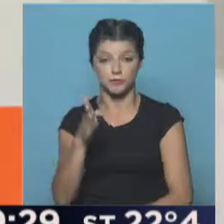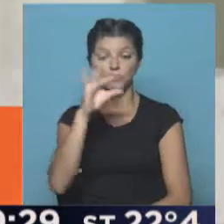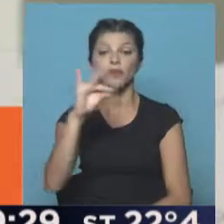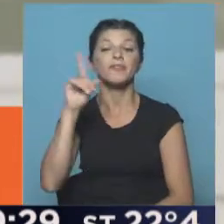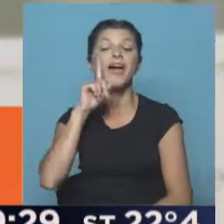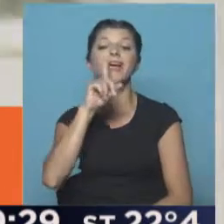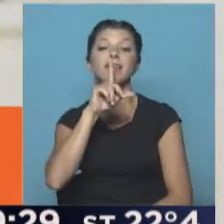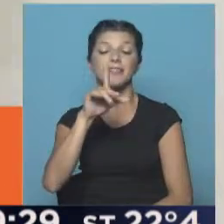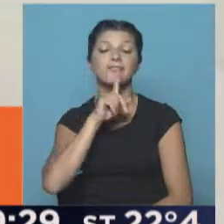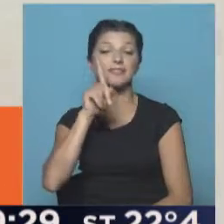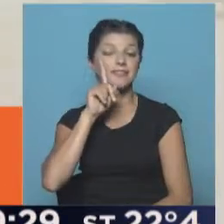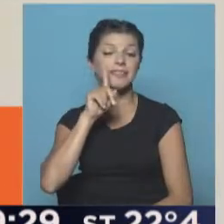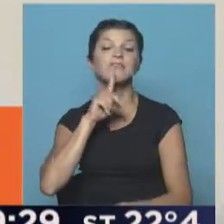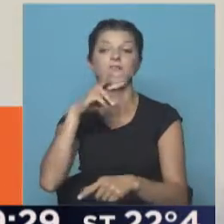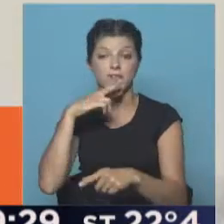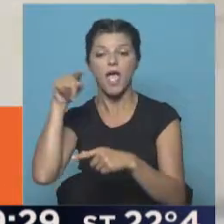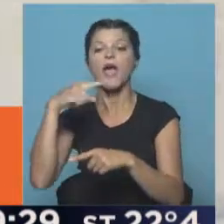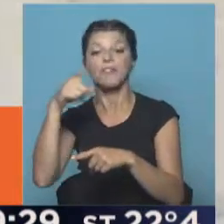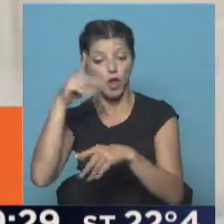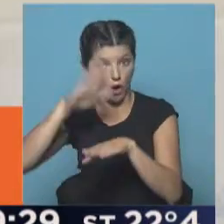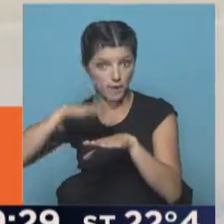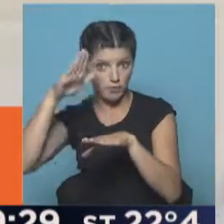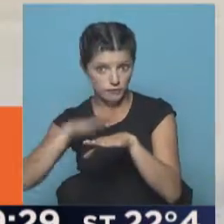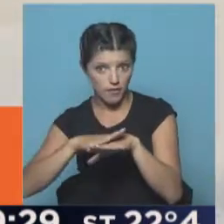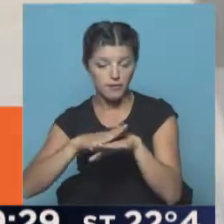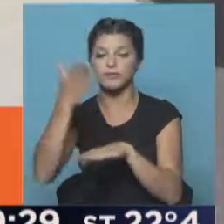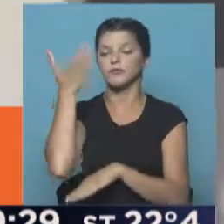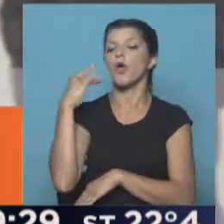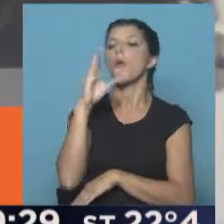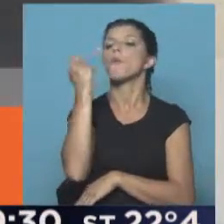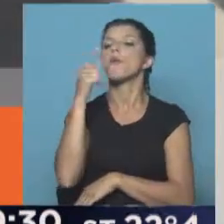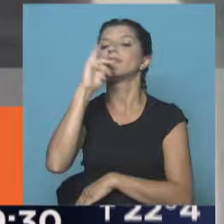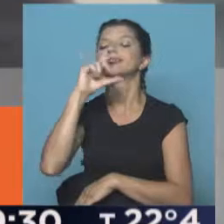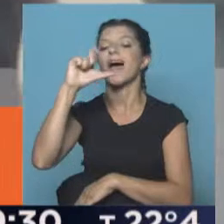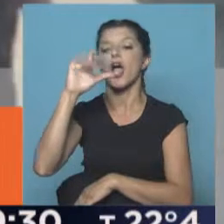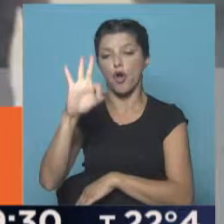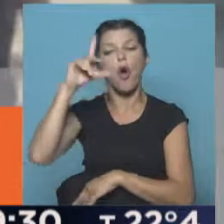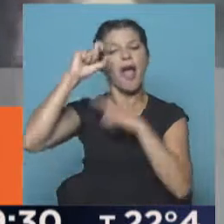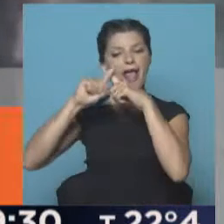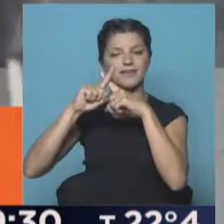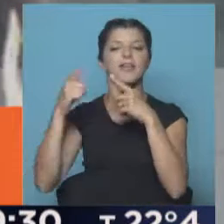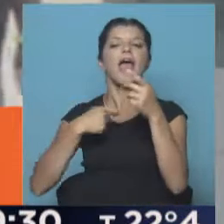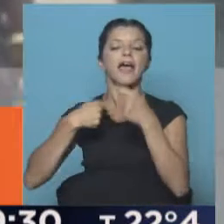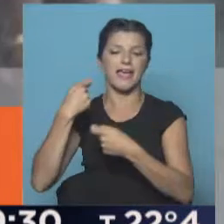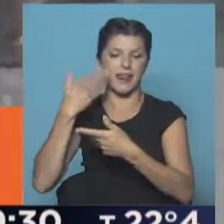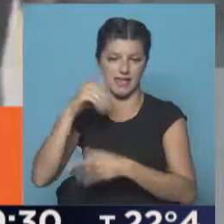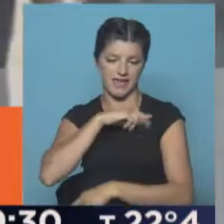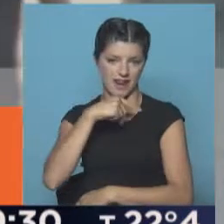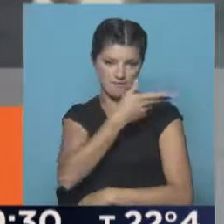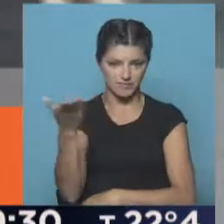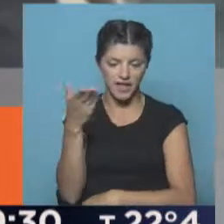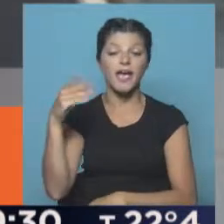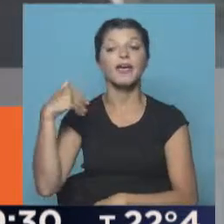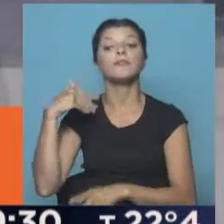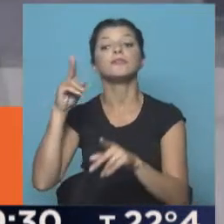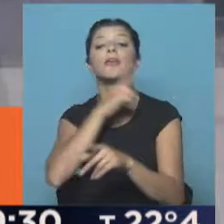las acciones aceptó la responsabilidad por la conducta de Alejandro Bursaco, su ex gerente general, y otros ex empleados de Torneos